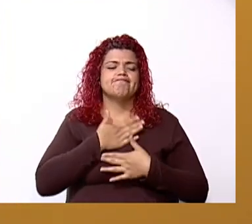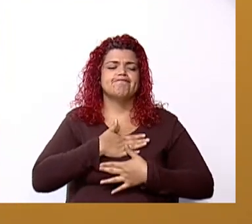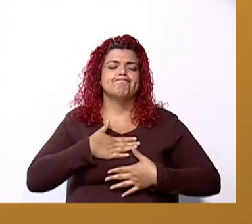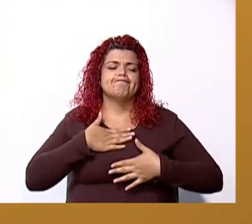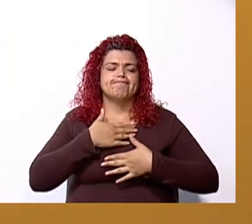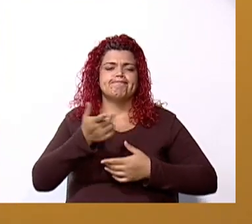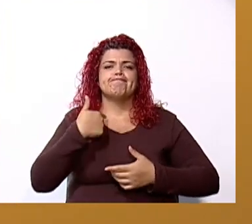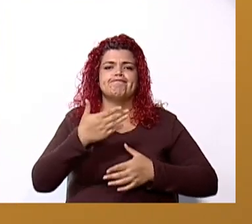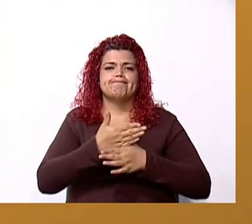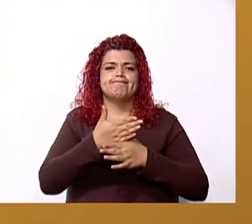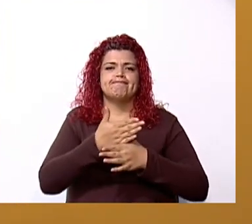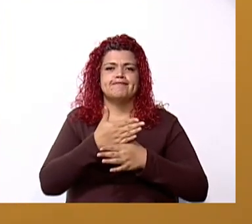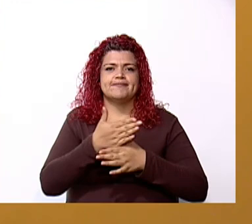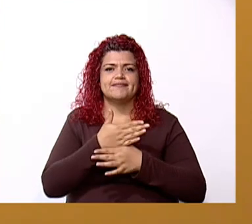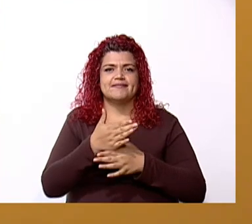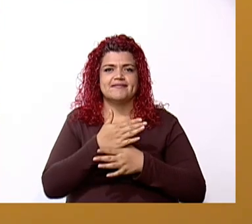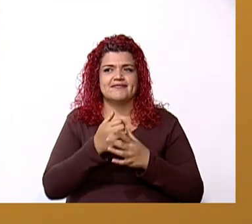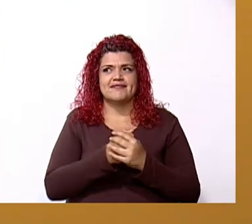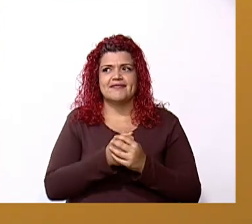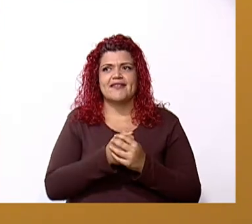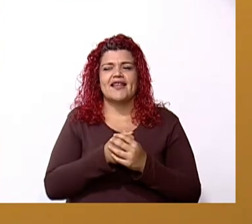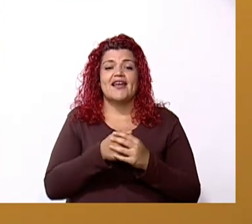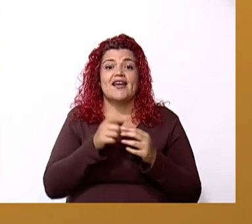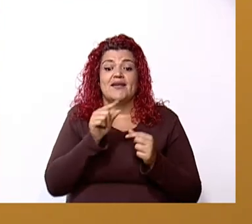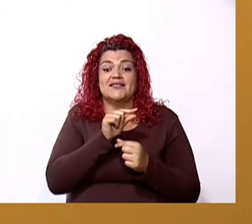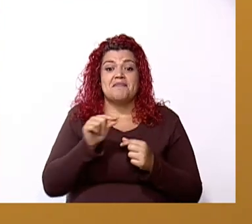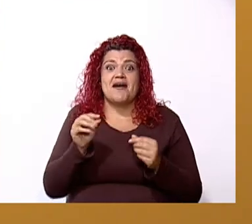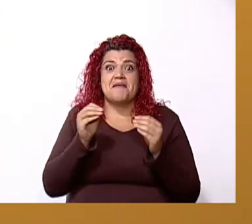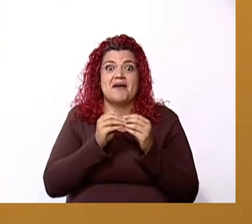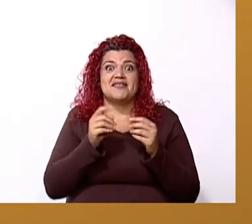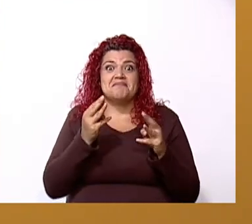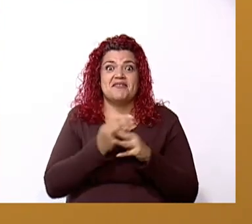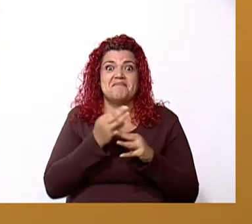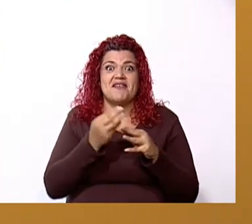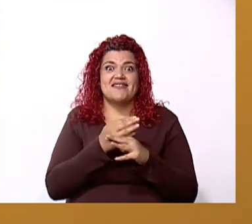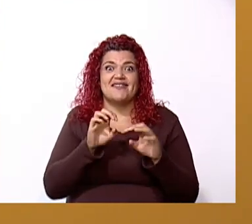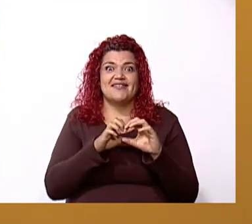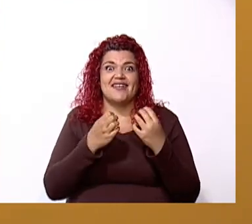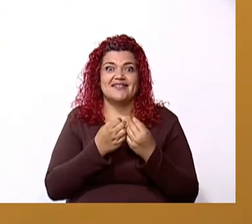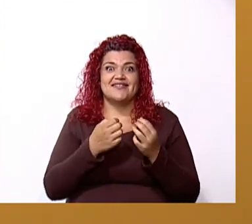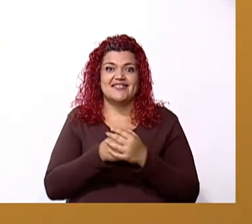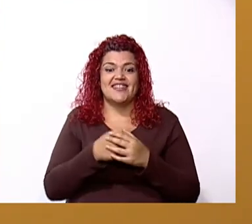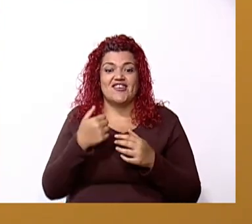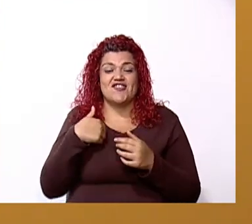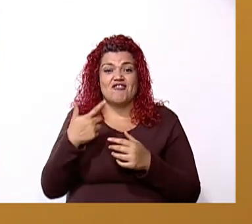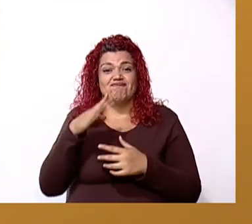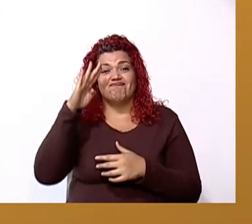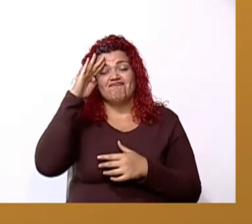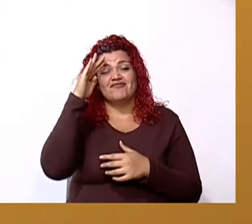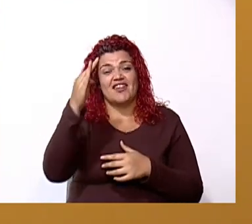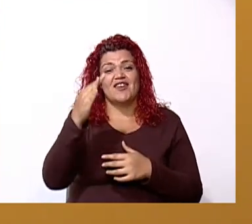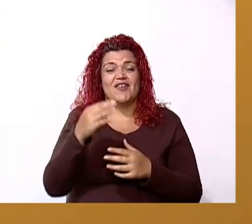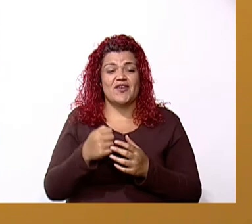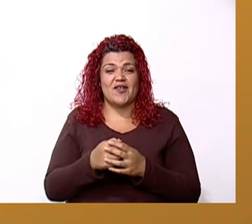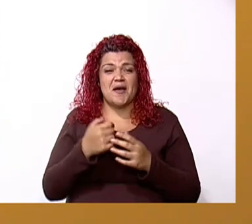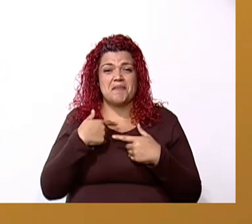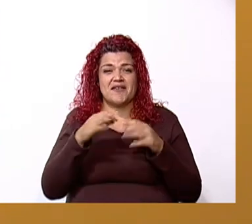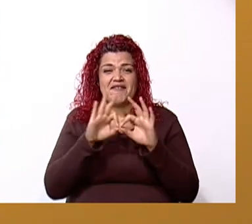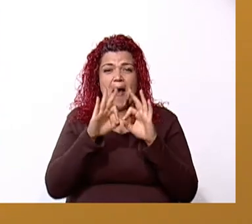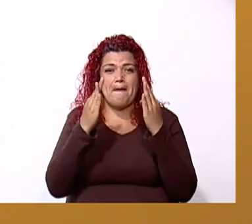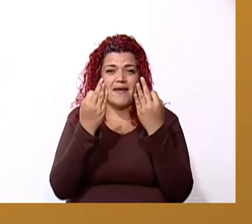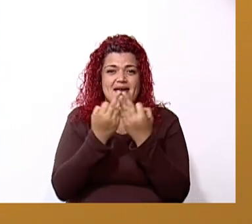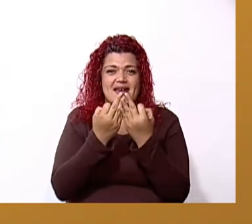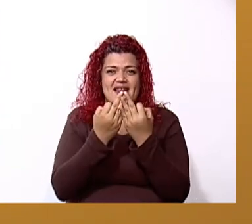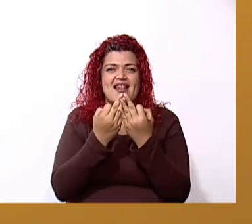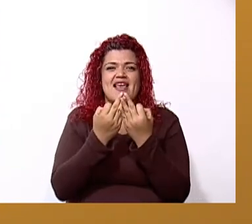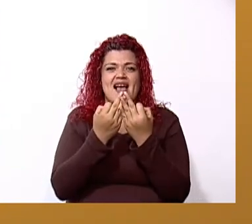haber compartido con ustedes una semana más de clases de matemática. Desde acá le envío un saludo a la familia